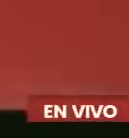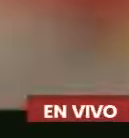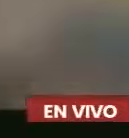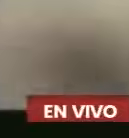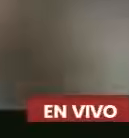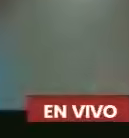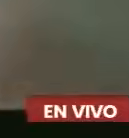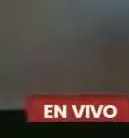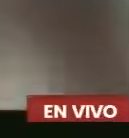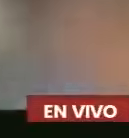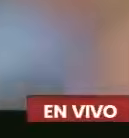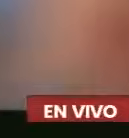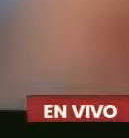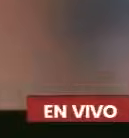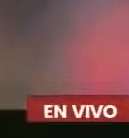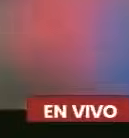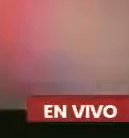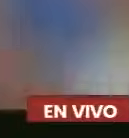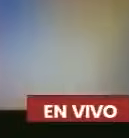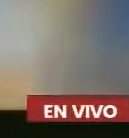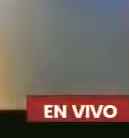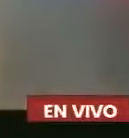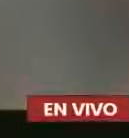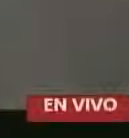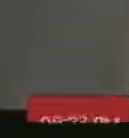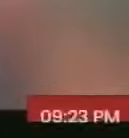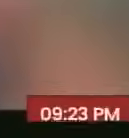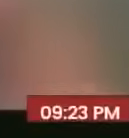no se vende.